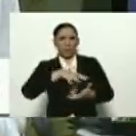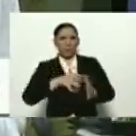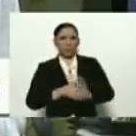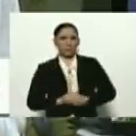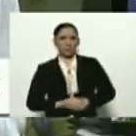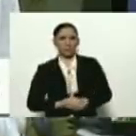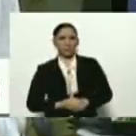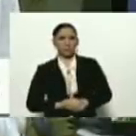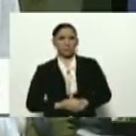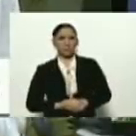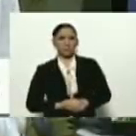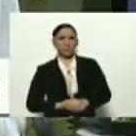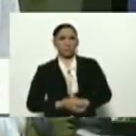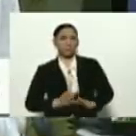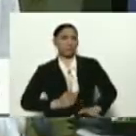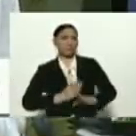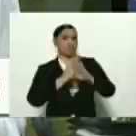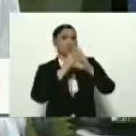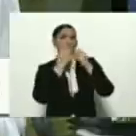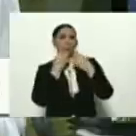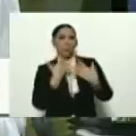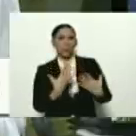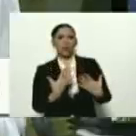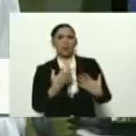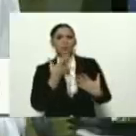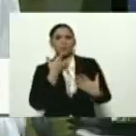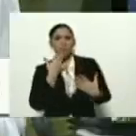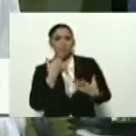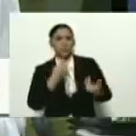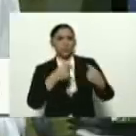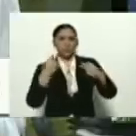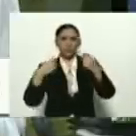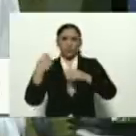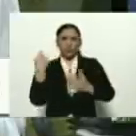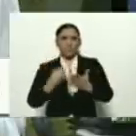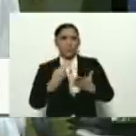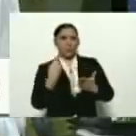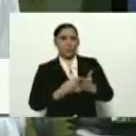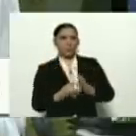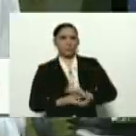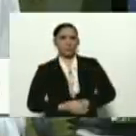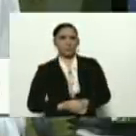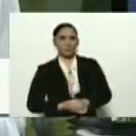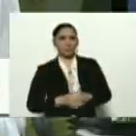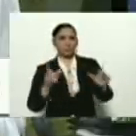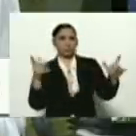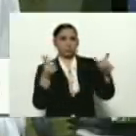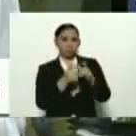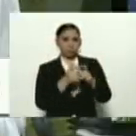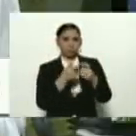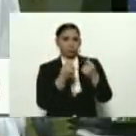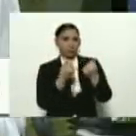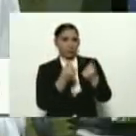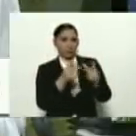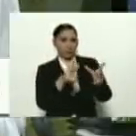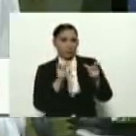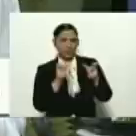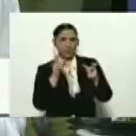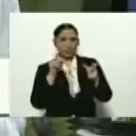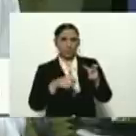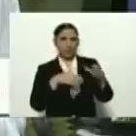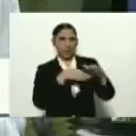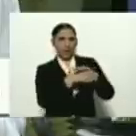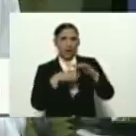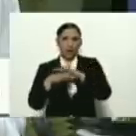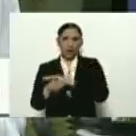actuales. Se ha paralizado buena parte del comercio y las inversiones, y han disminuido los ingresos fiscales y el acceso a